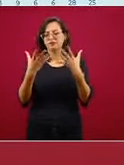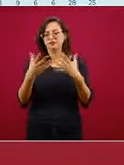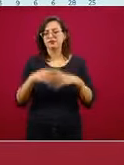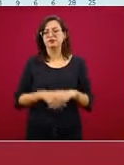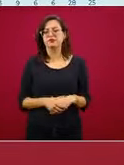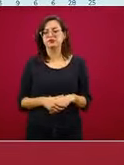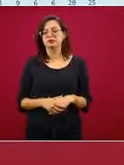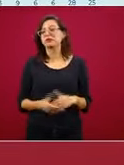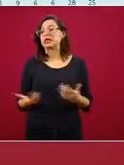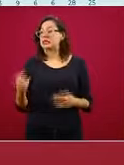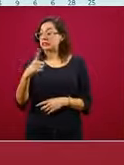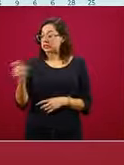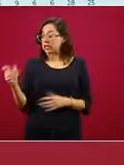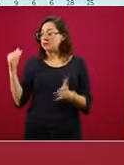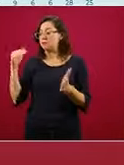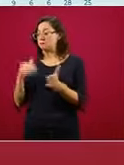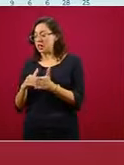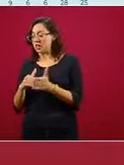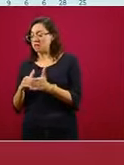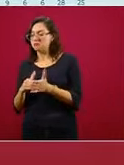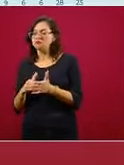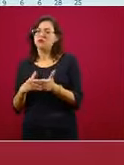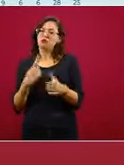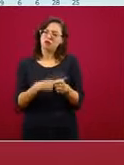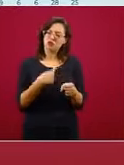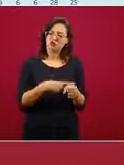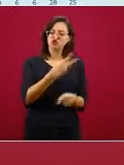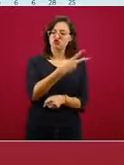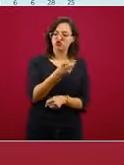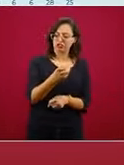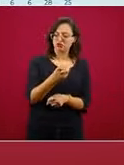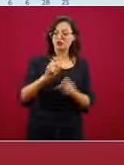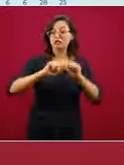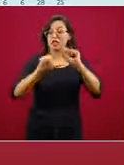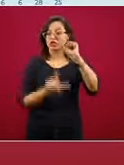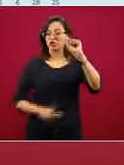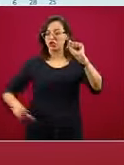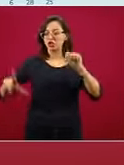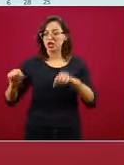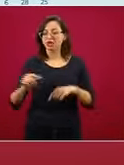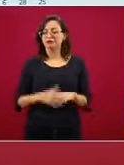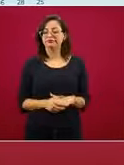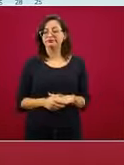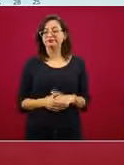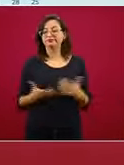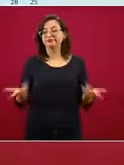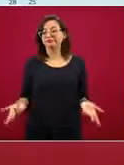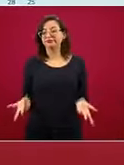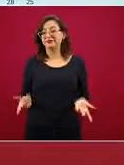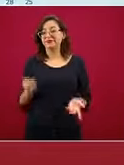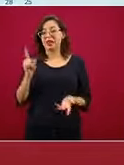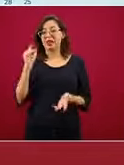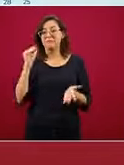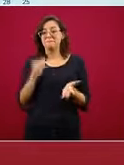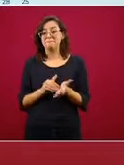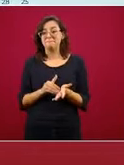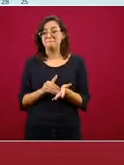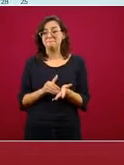de 200 por 100,000 habitantes, para que tengan un punto de referencia. ¿Y dónde tenemos Mérida? Tenemos en